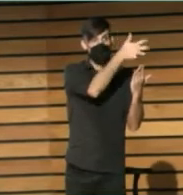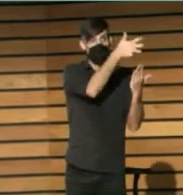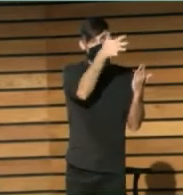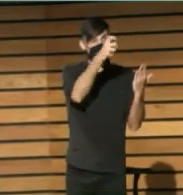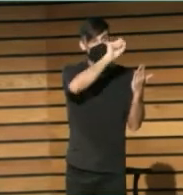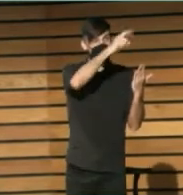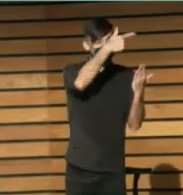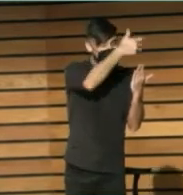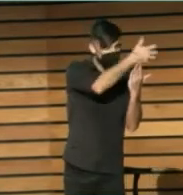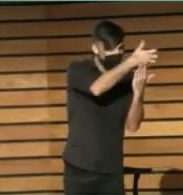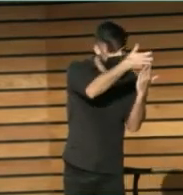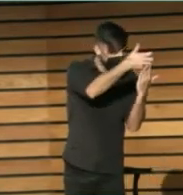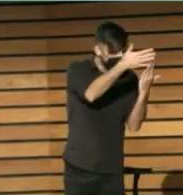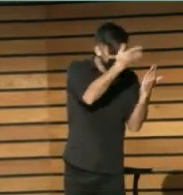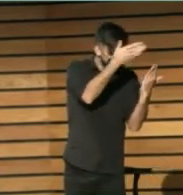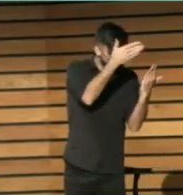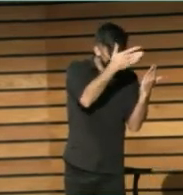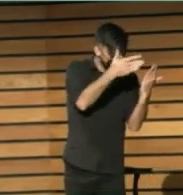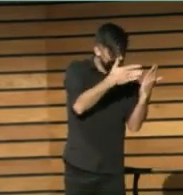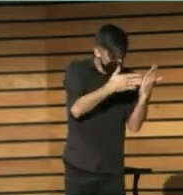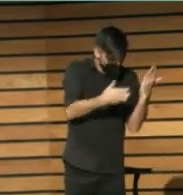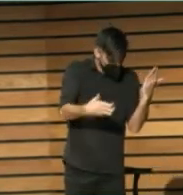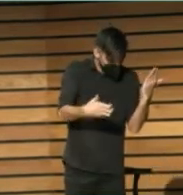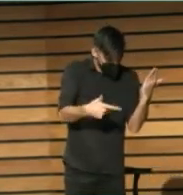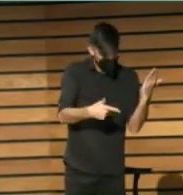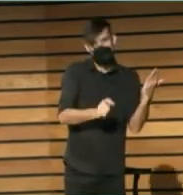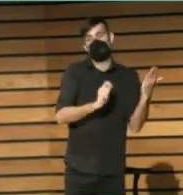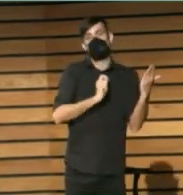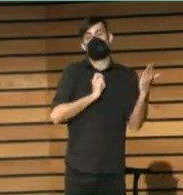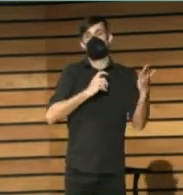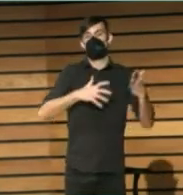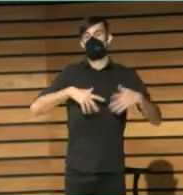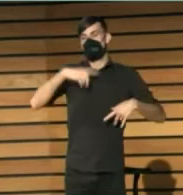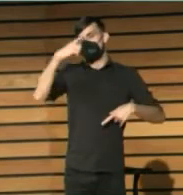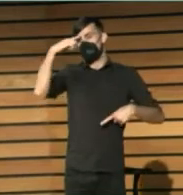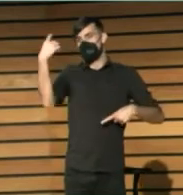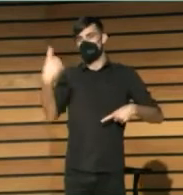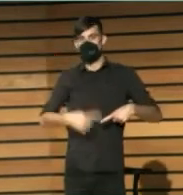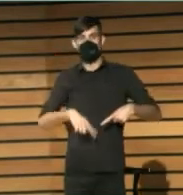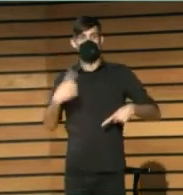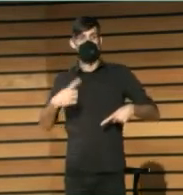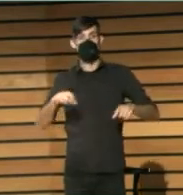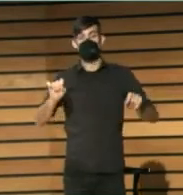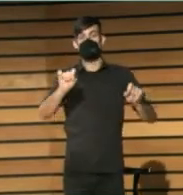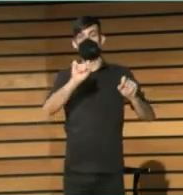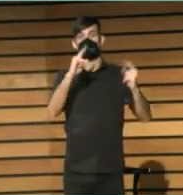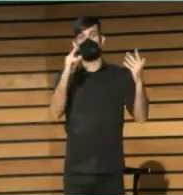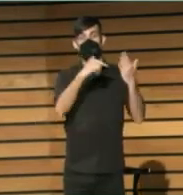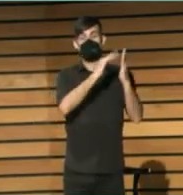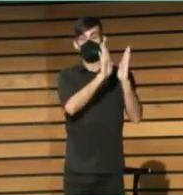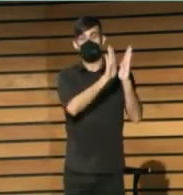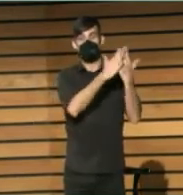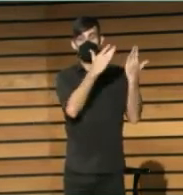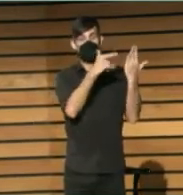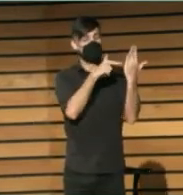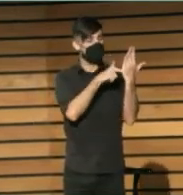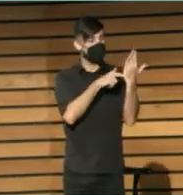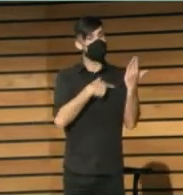al último que te sorprendió. Desde la primera novela que leías por la